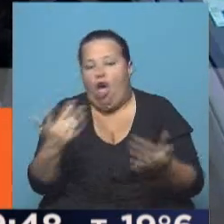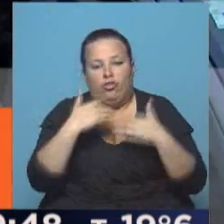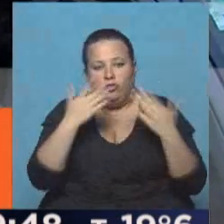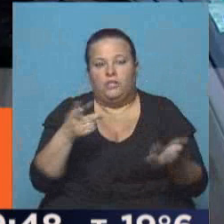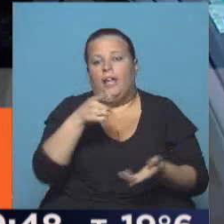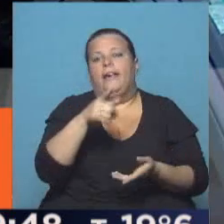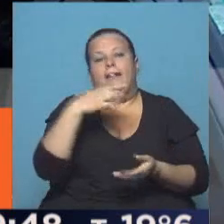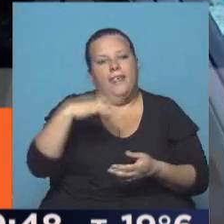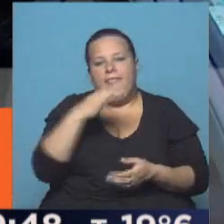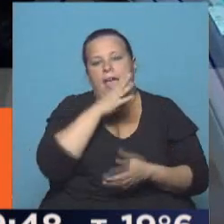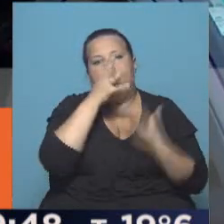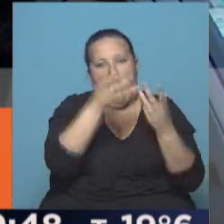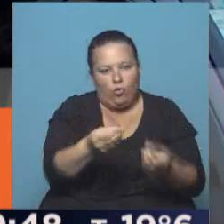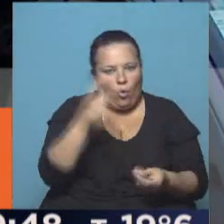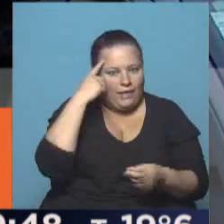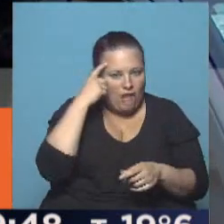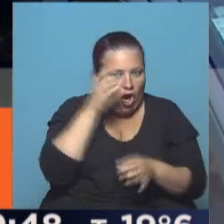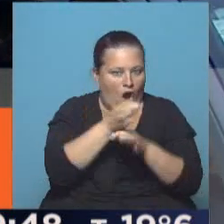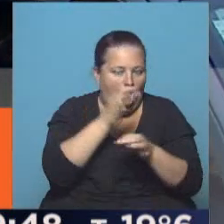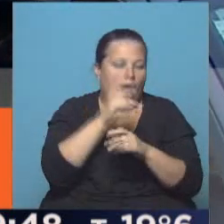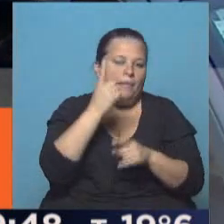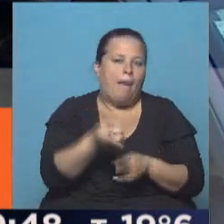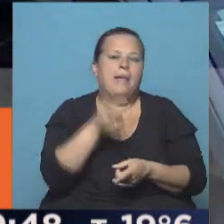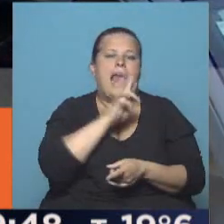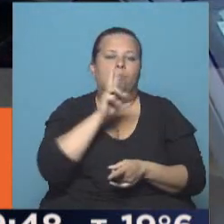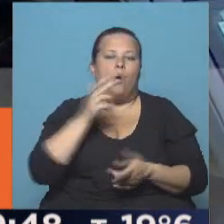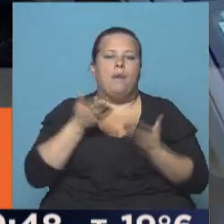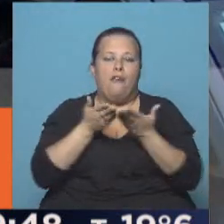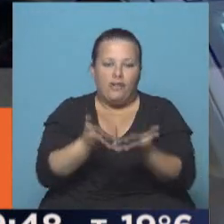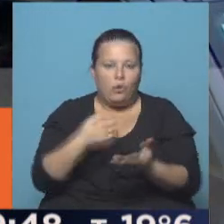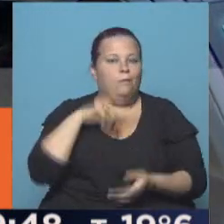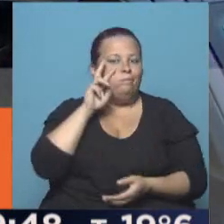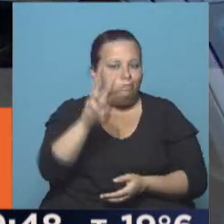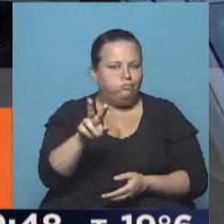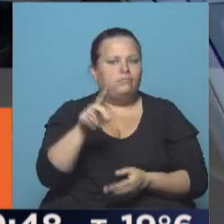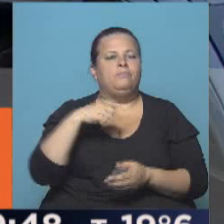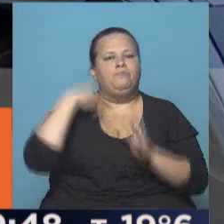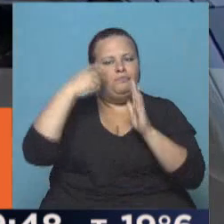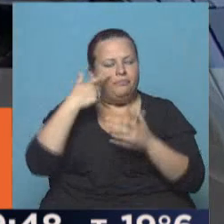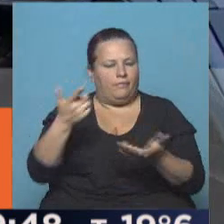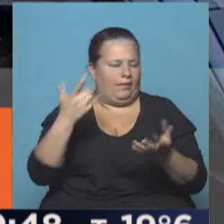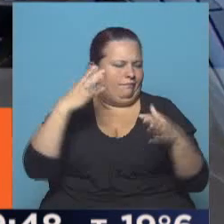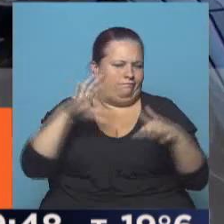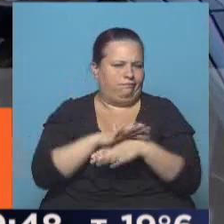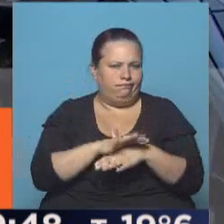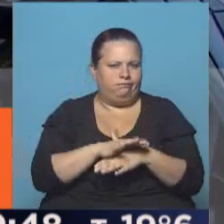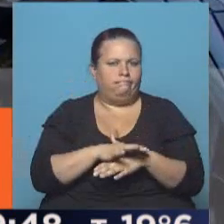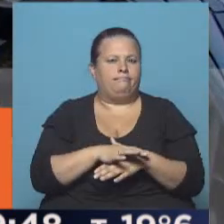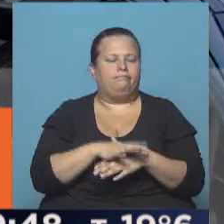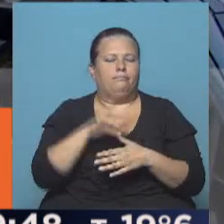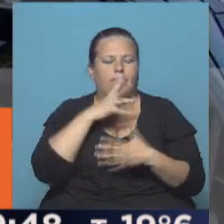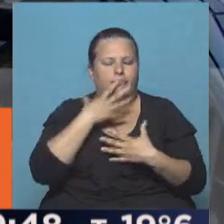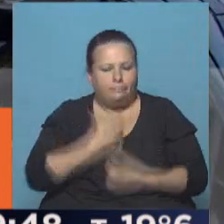supuesto, ha tenido que ser asistido psicológicamente, inclusive las mujeres de prefectura, Karin, hemos visto en unas imágenes inequívocas, ¿no?, cuando se